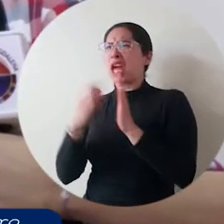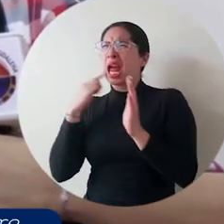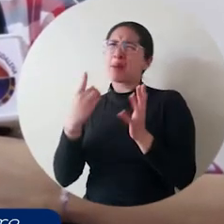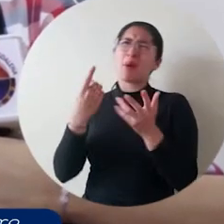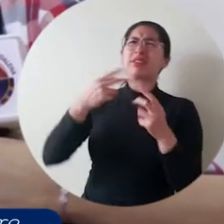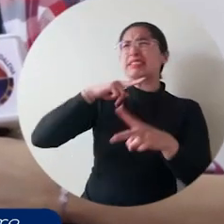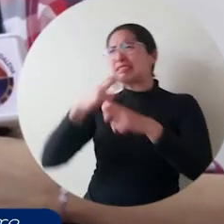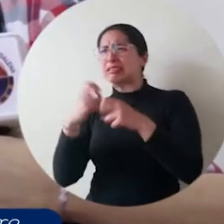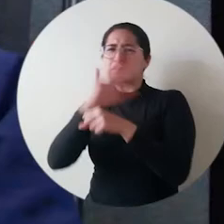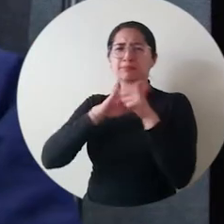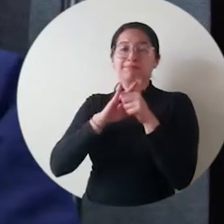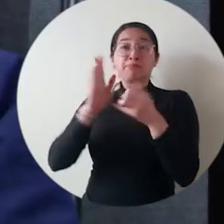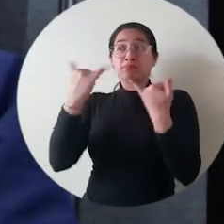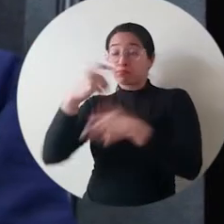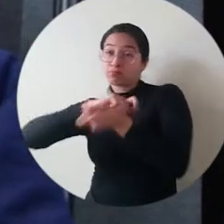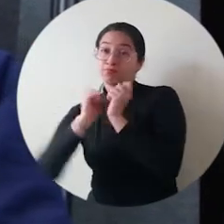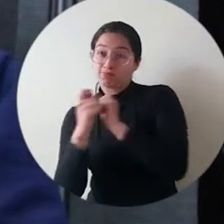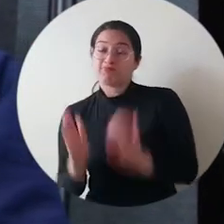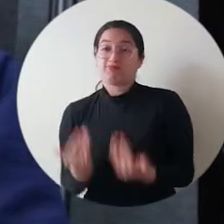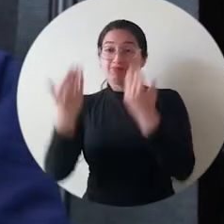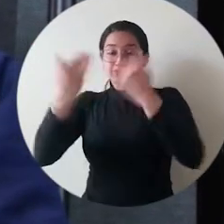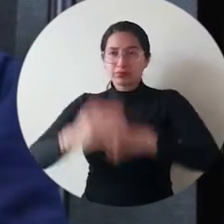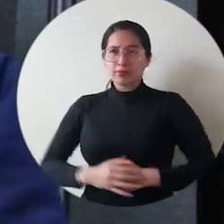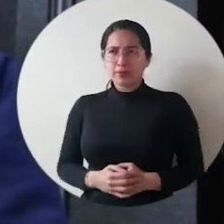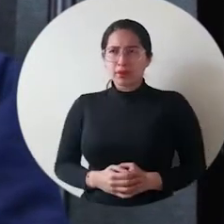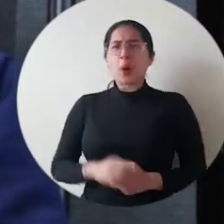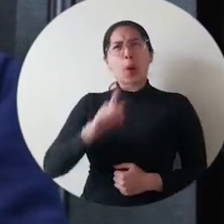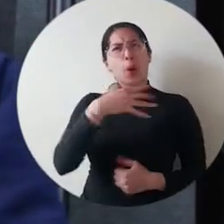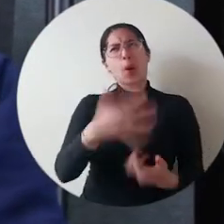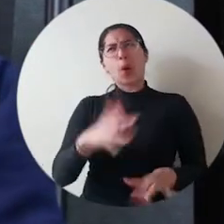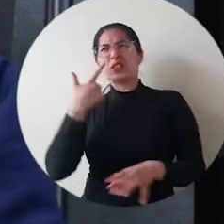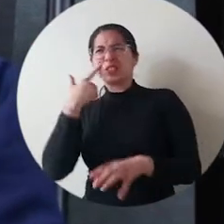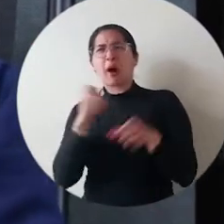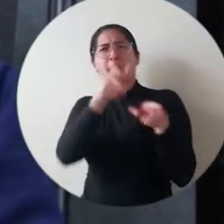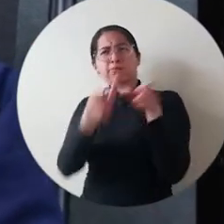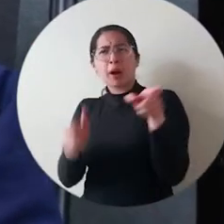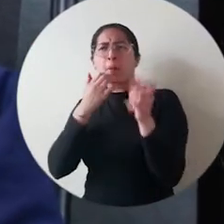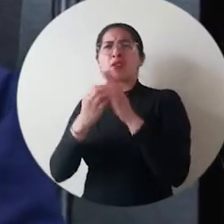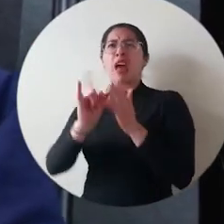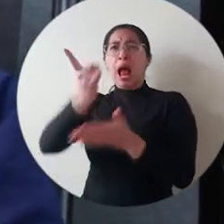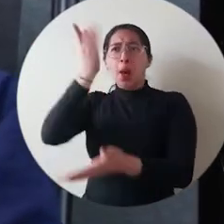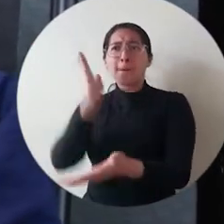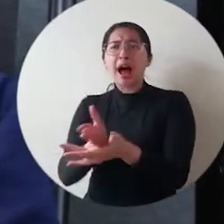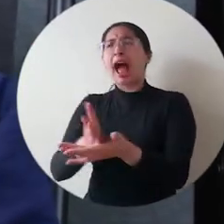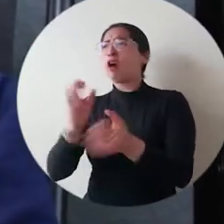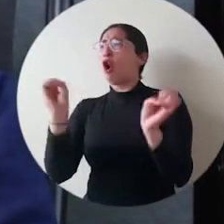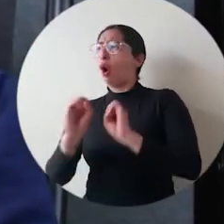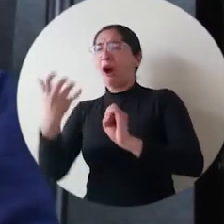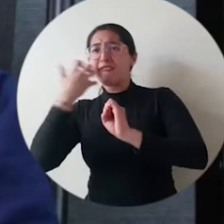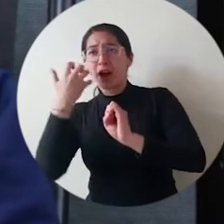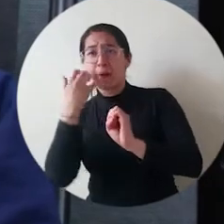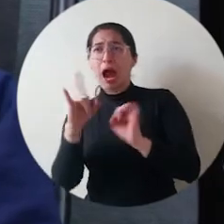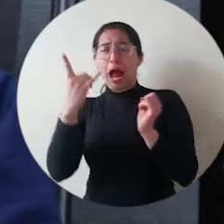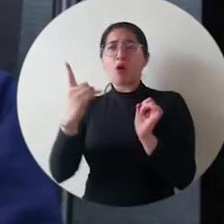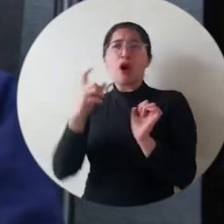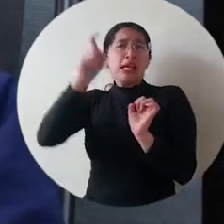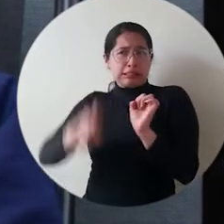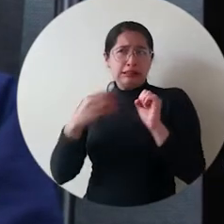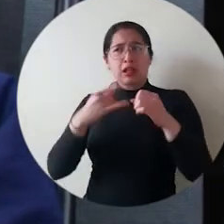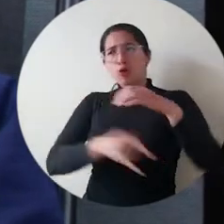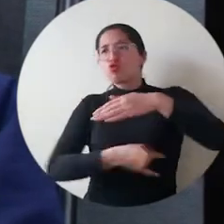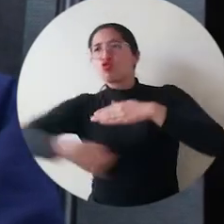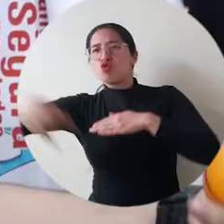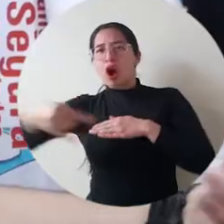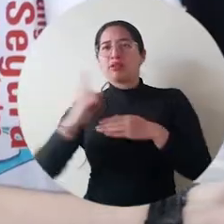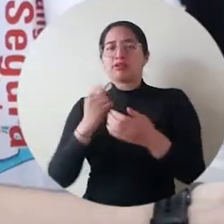de vida plena. Es bastante importante porque hay gente que lo requiere al momento de algún accidente o alguna enfermedad, es necesaria